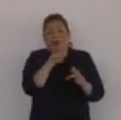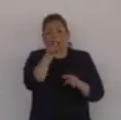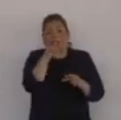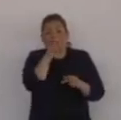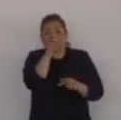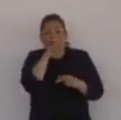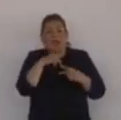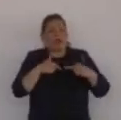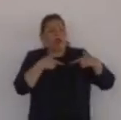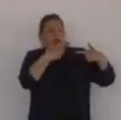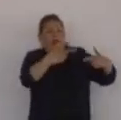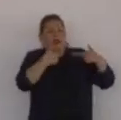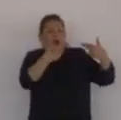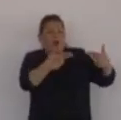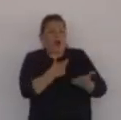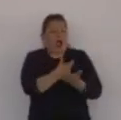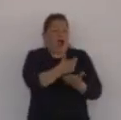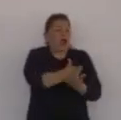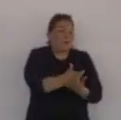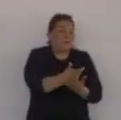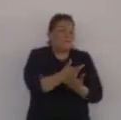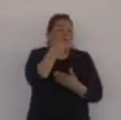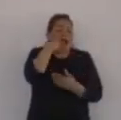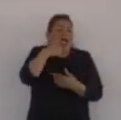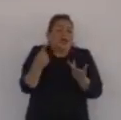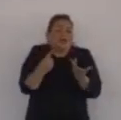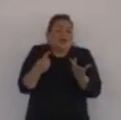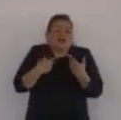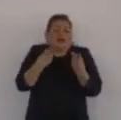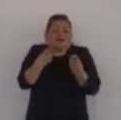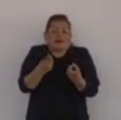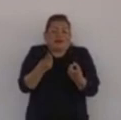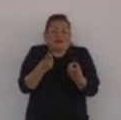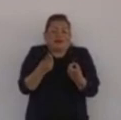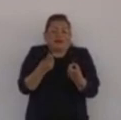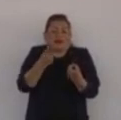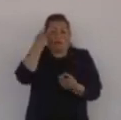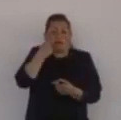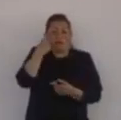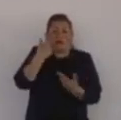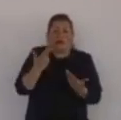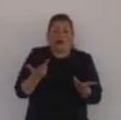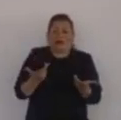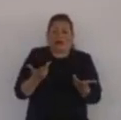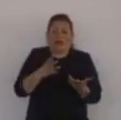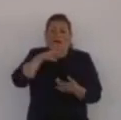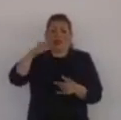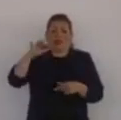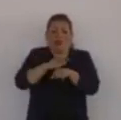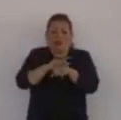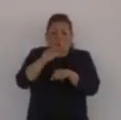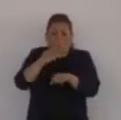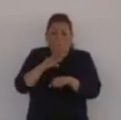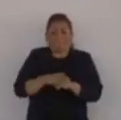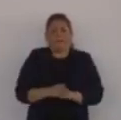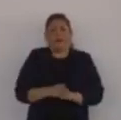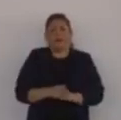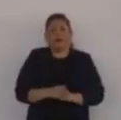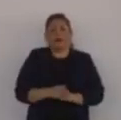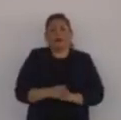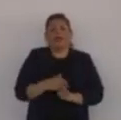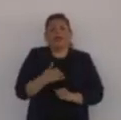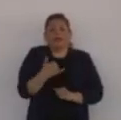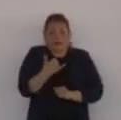regalando dinero, es que cómo es posible que entregue una pensión a adulto mayor.